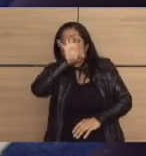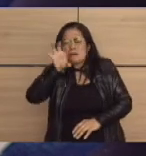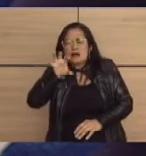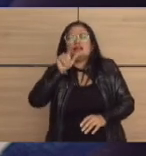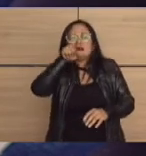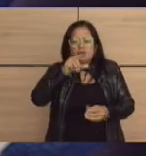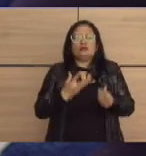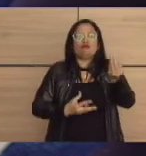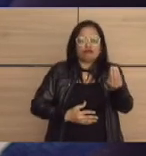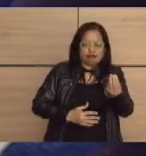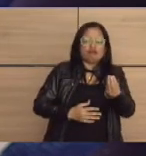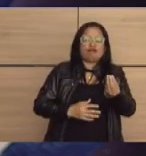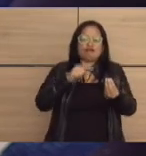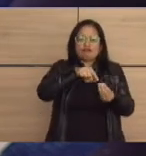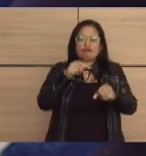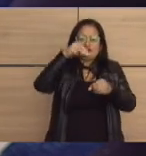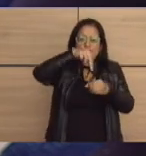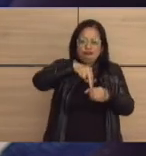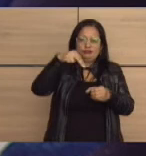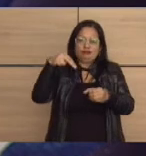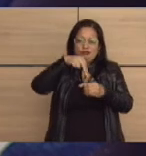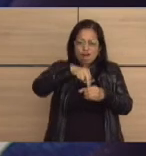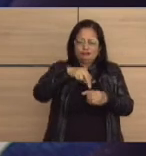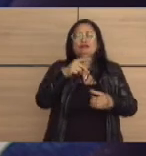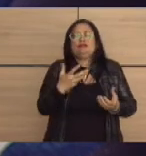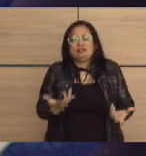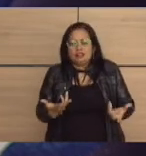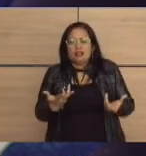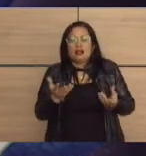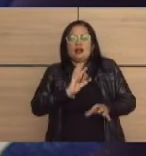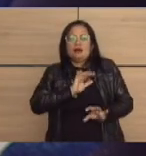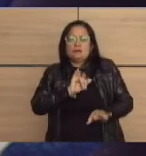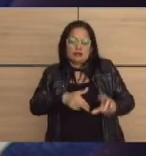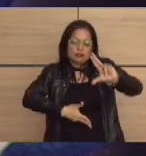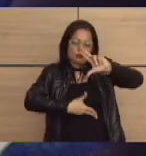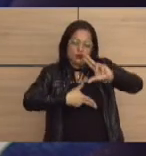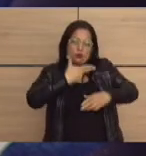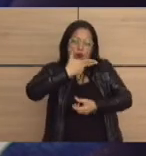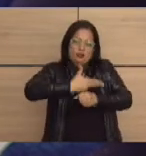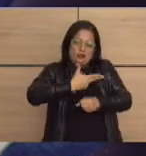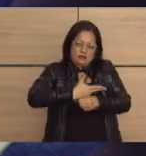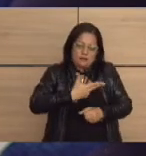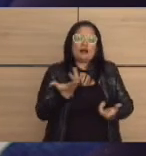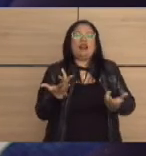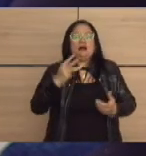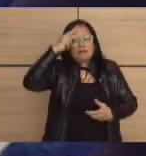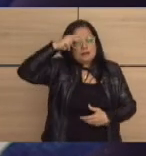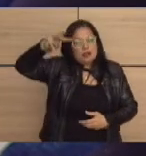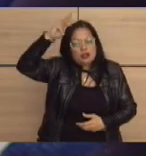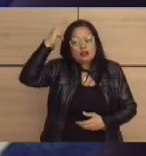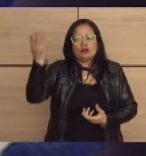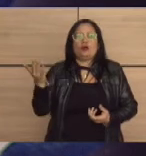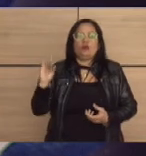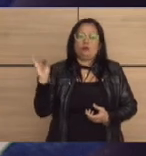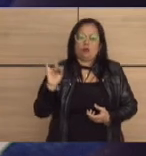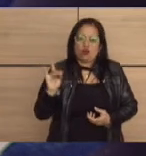indígenas, como Guatemala, en gran medida como México, como Bolivia. Hay en